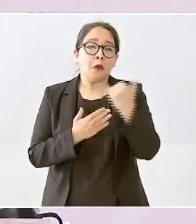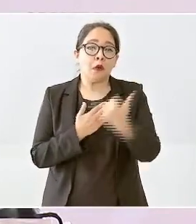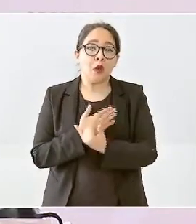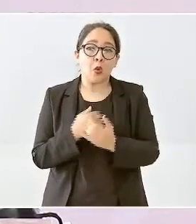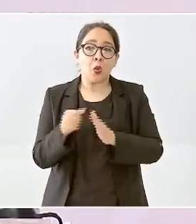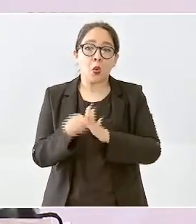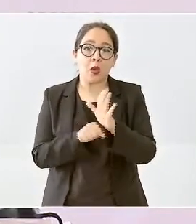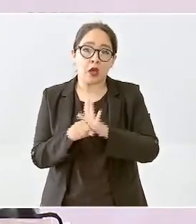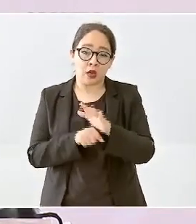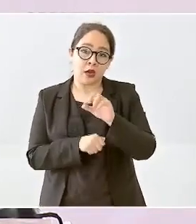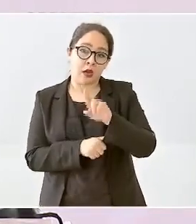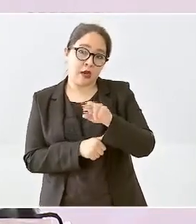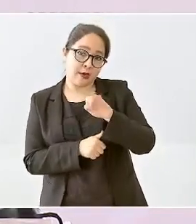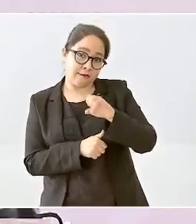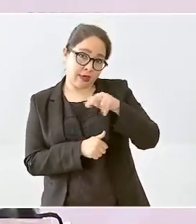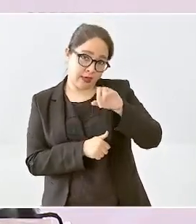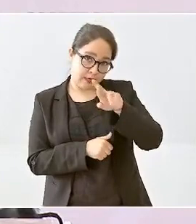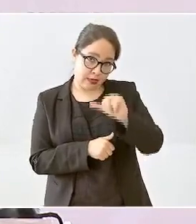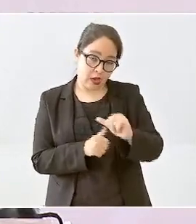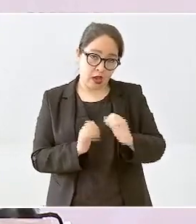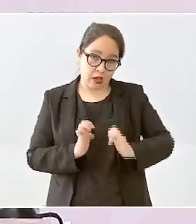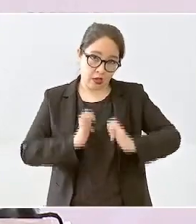una refinería en Hidalgo.